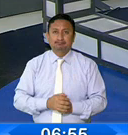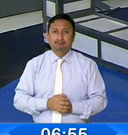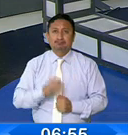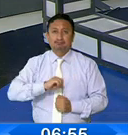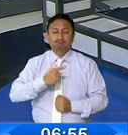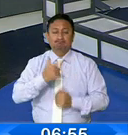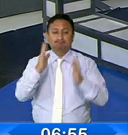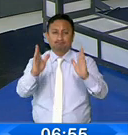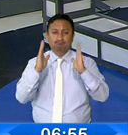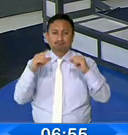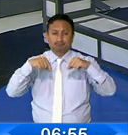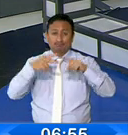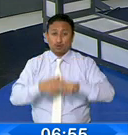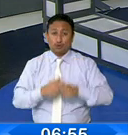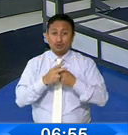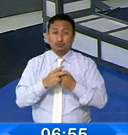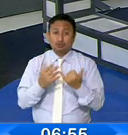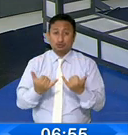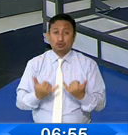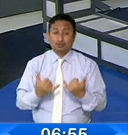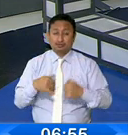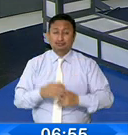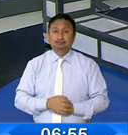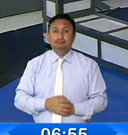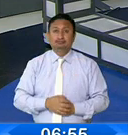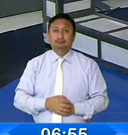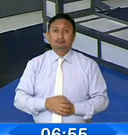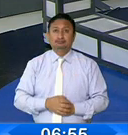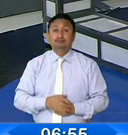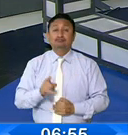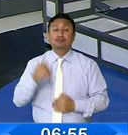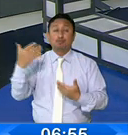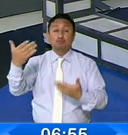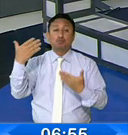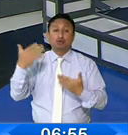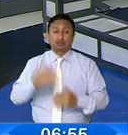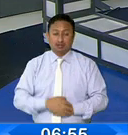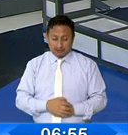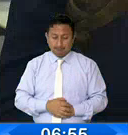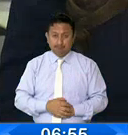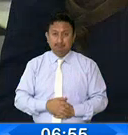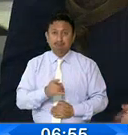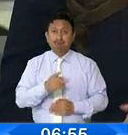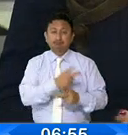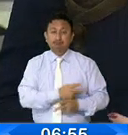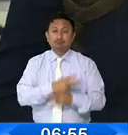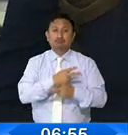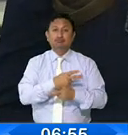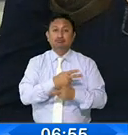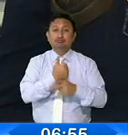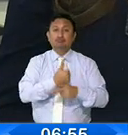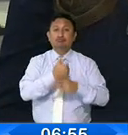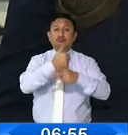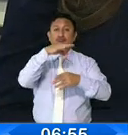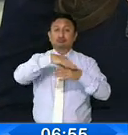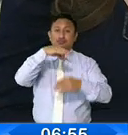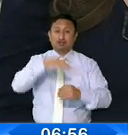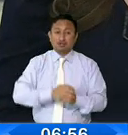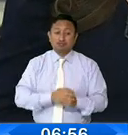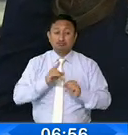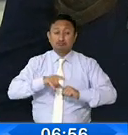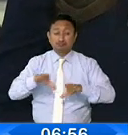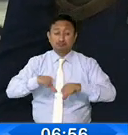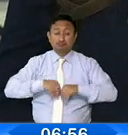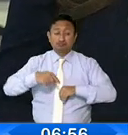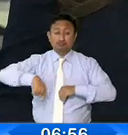vamos a empezar justamente con esta información, la política que todos queremos saber. Y es que el Pleno del Consejo Nacional Electoral no aprobó la noche de